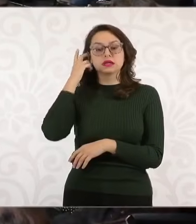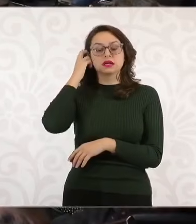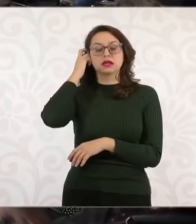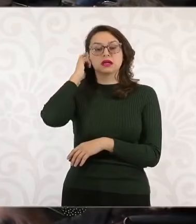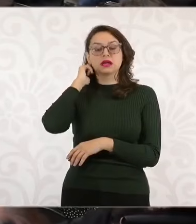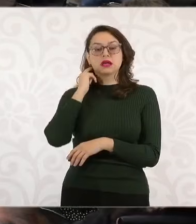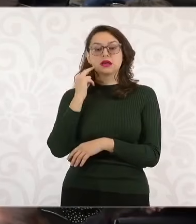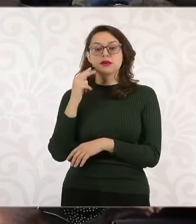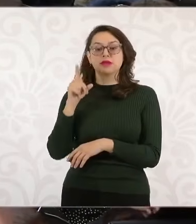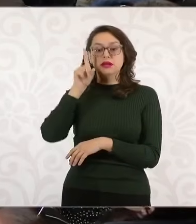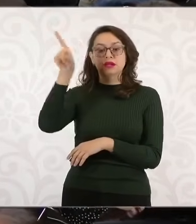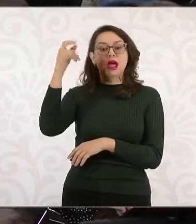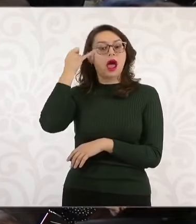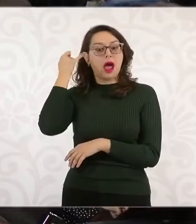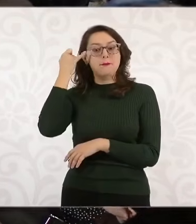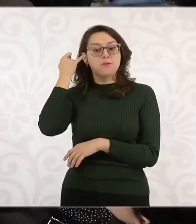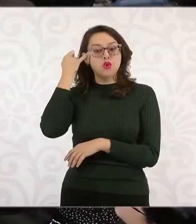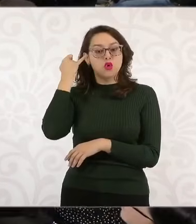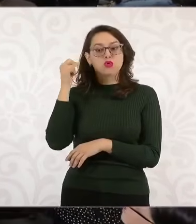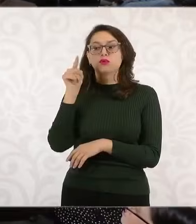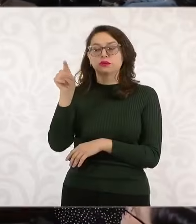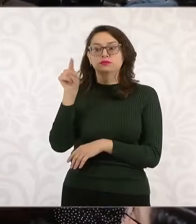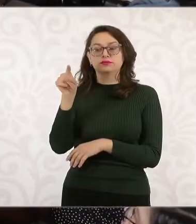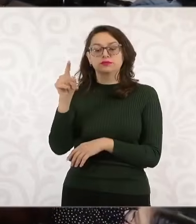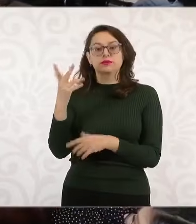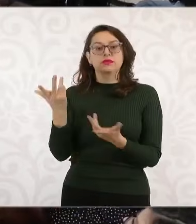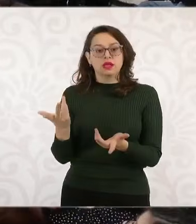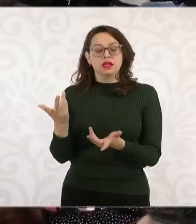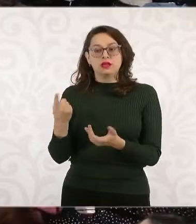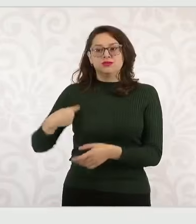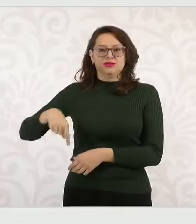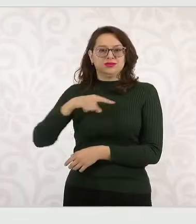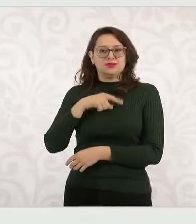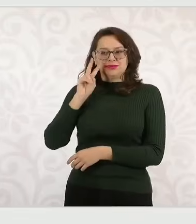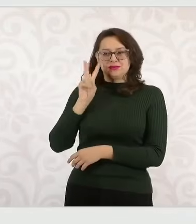Sí, en Japón ganaron, que tuvimos la oportunidad de conocerlos,